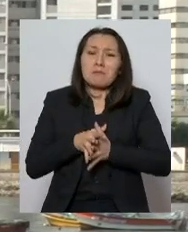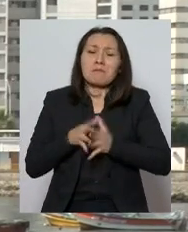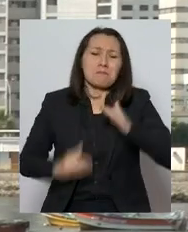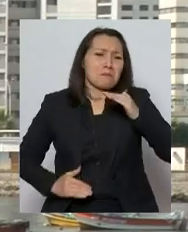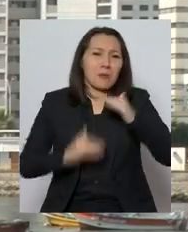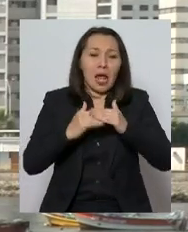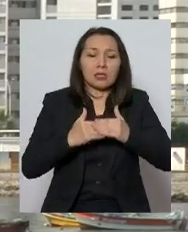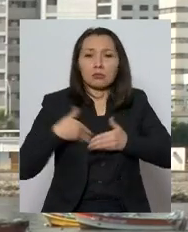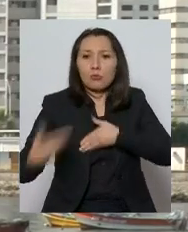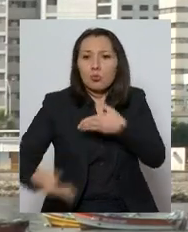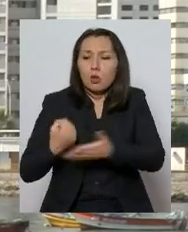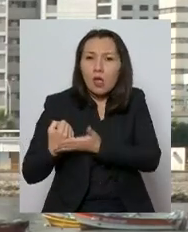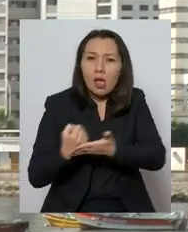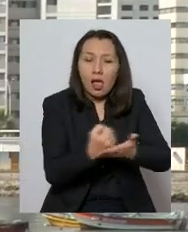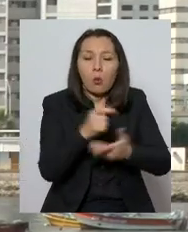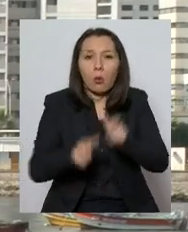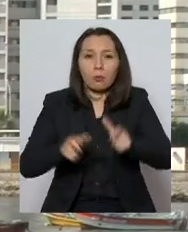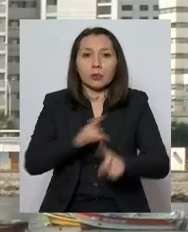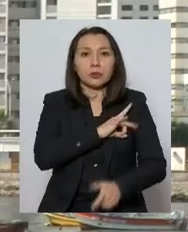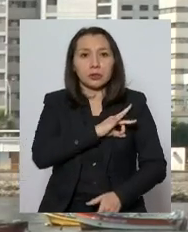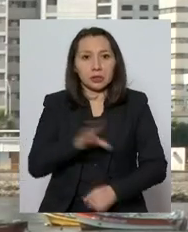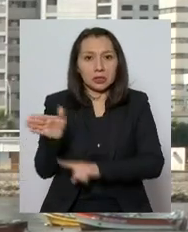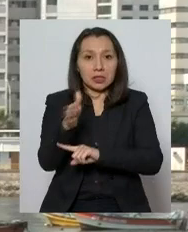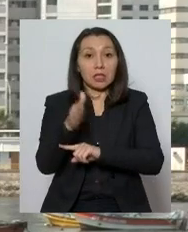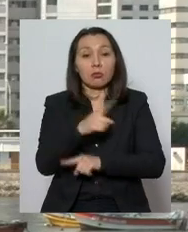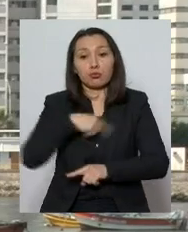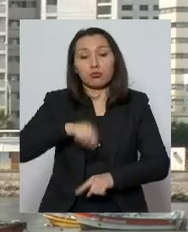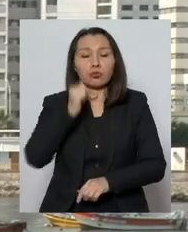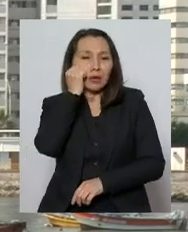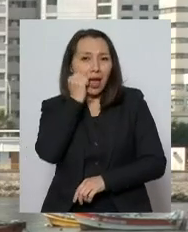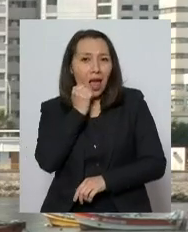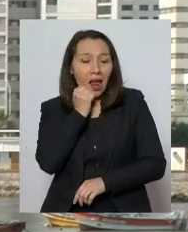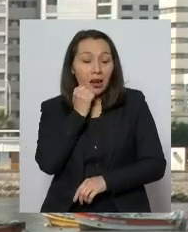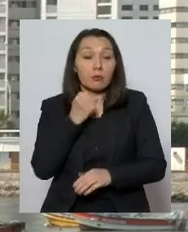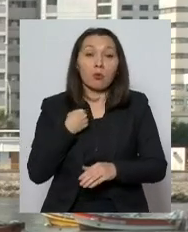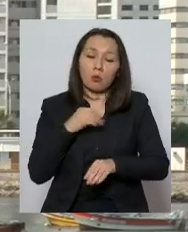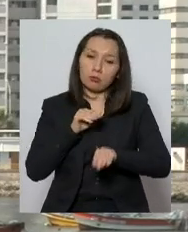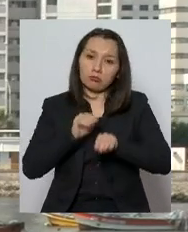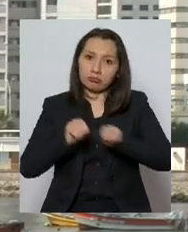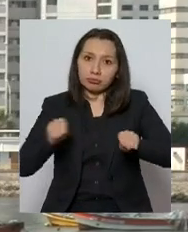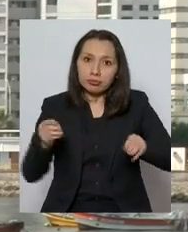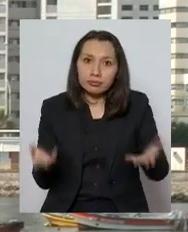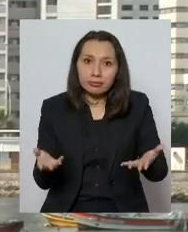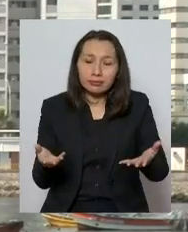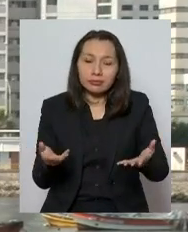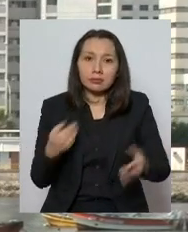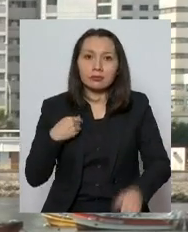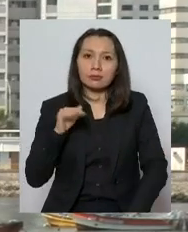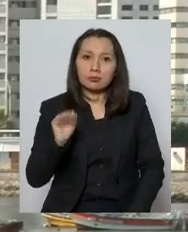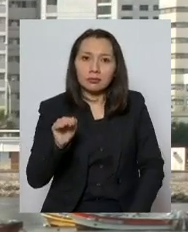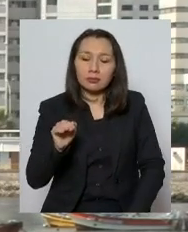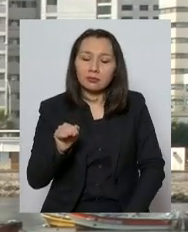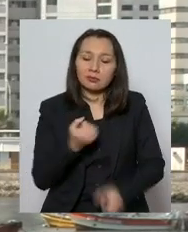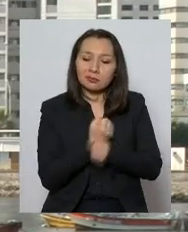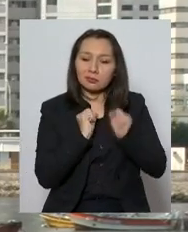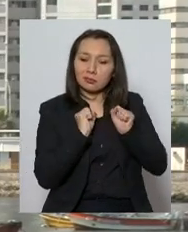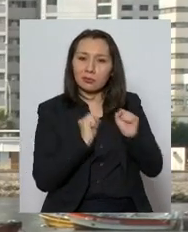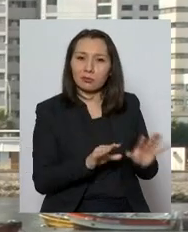por nuestros compatriotas, por el Chile que tanto queremos. Y hacemos un llamado a